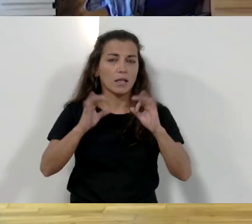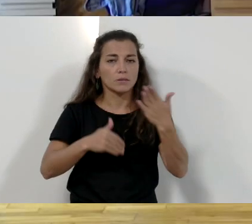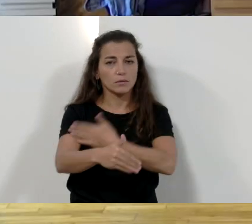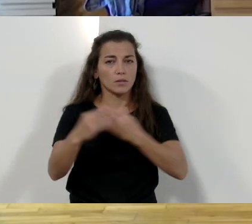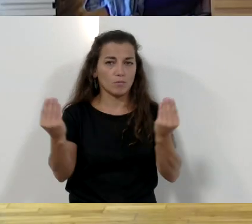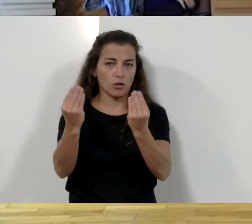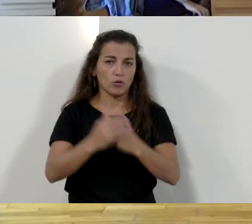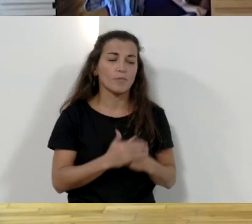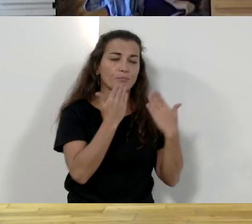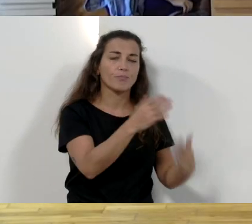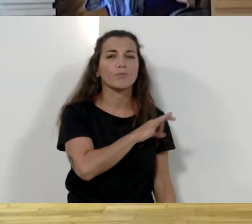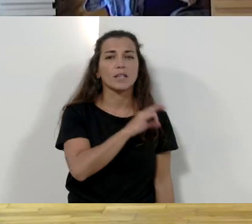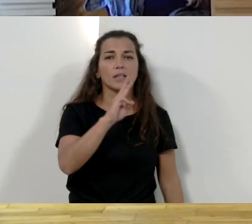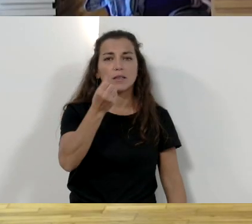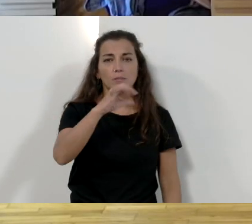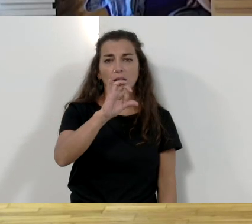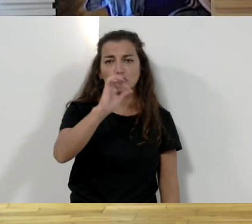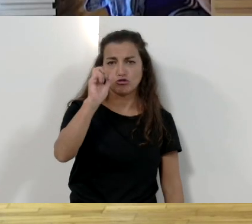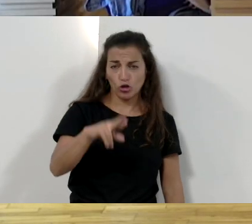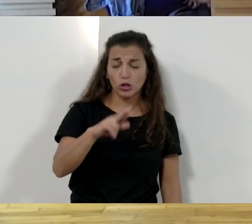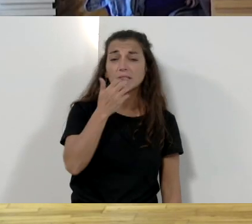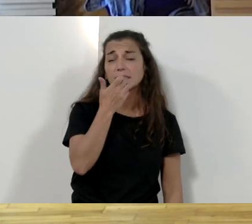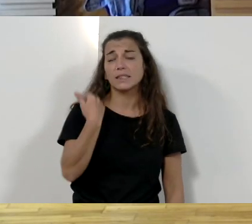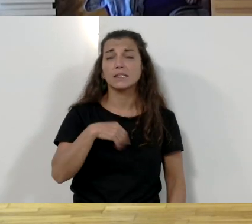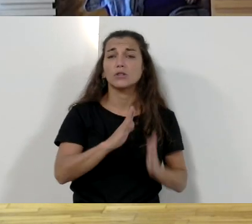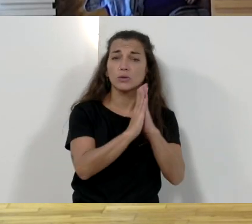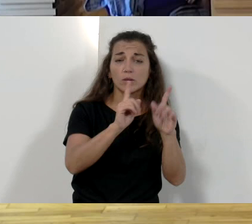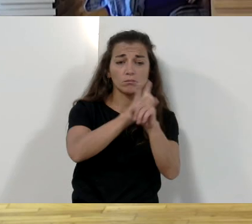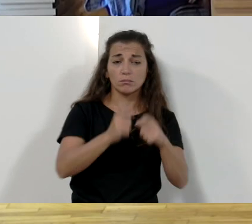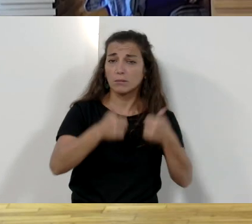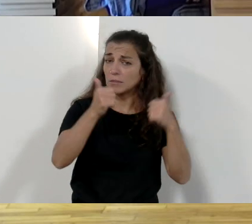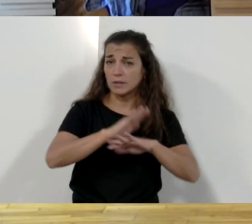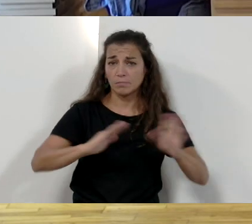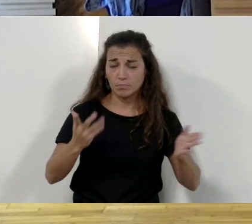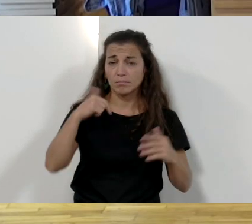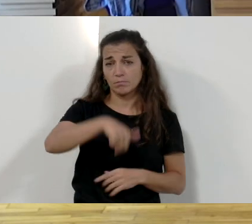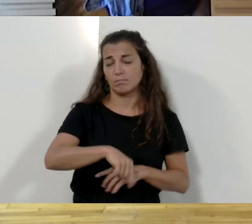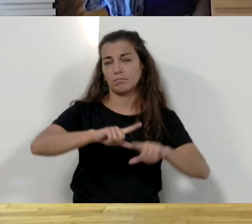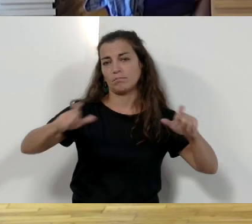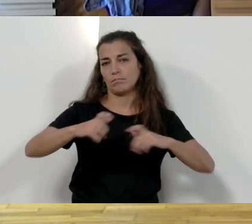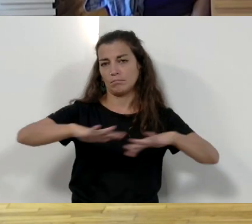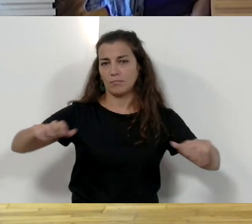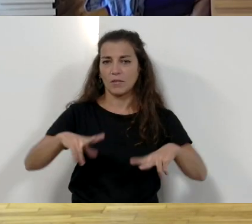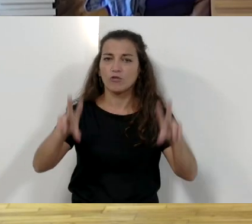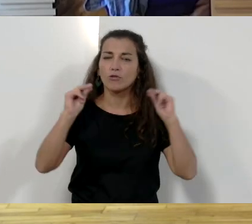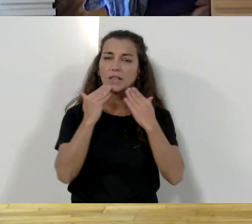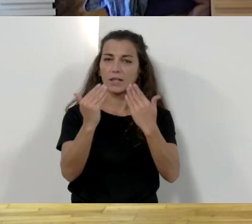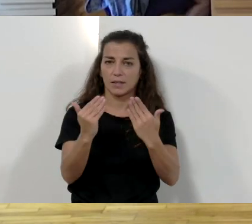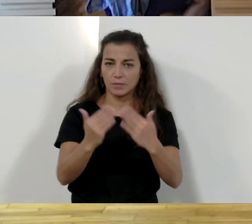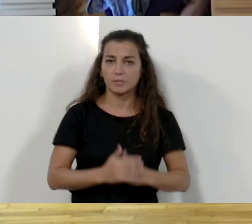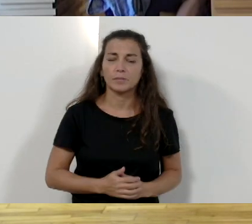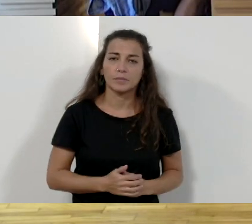Gracias, señor Pastor. Pues si no hay ningún ruego, ninguna pregunta más, damos por finalizada esta sesión plenaria. Muchas gracias.